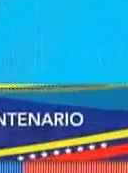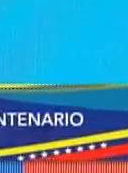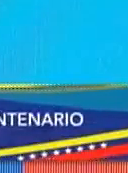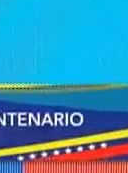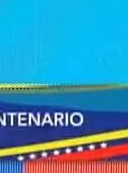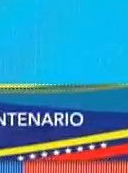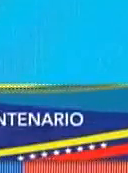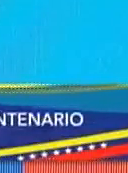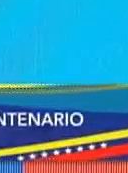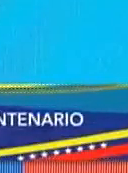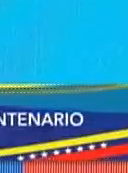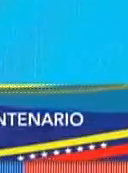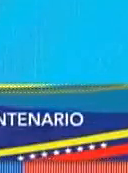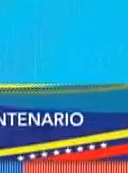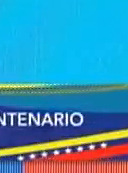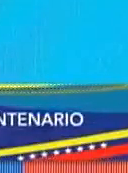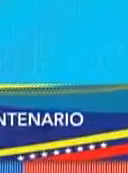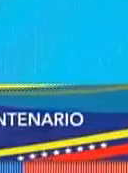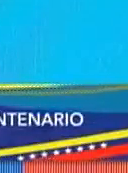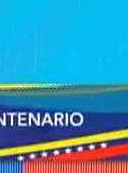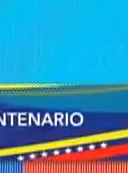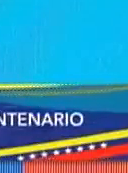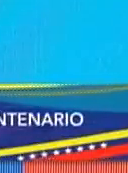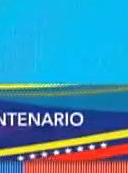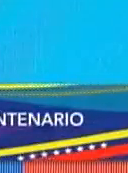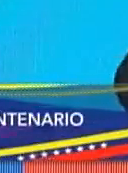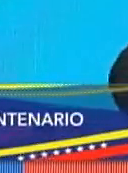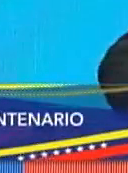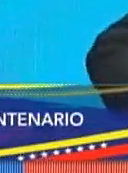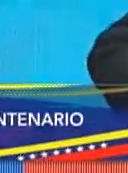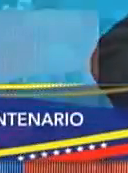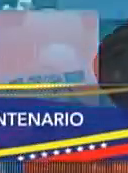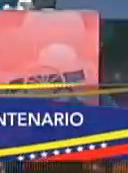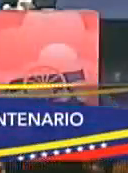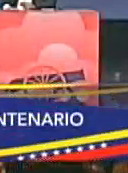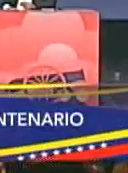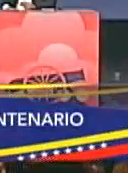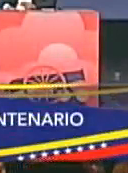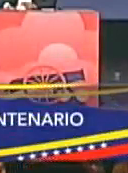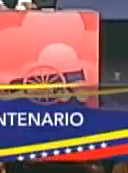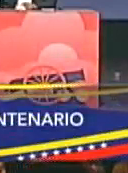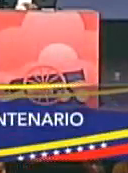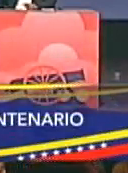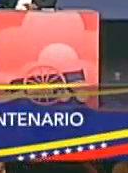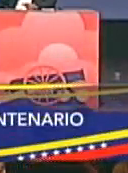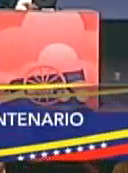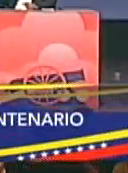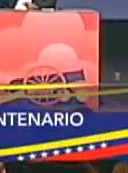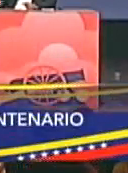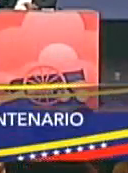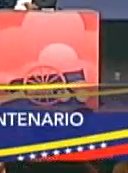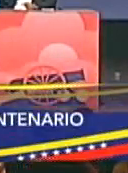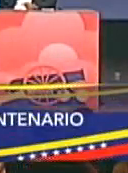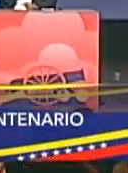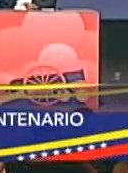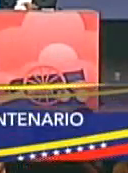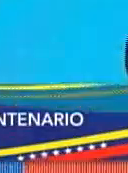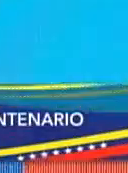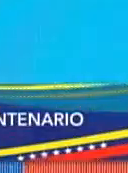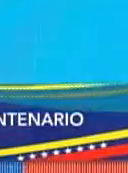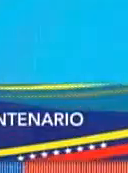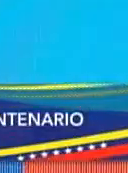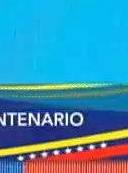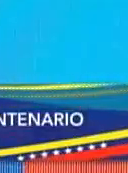gran metáfora de la identidad cultural, de la diversidad cultural de nuestra América, pero también de